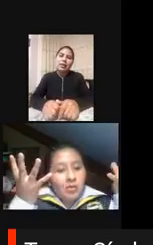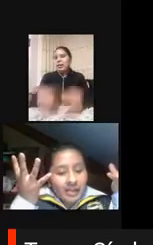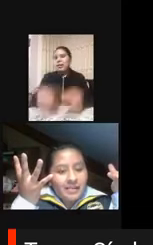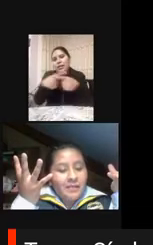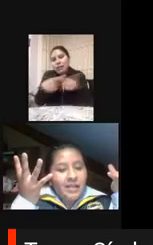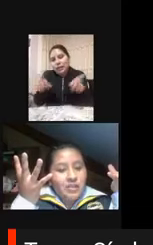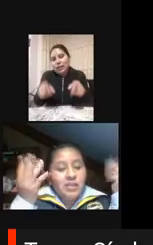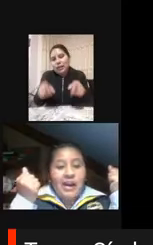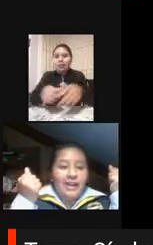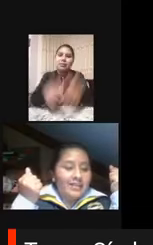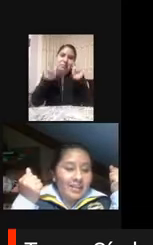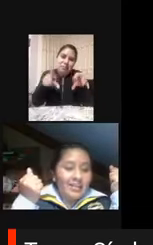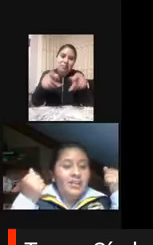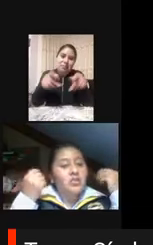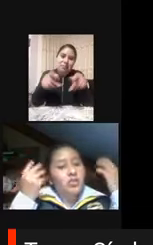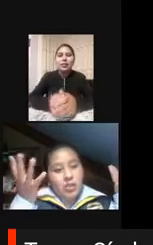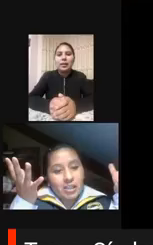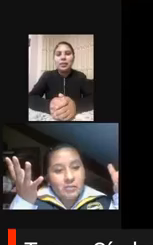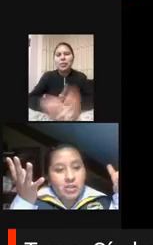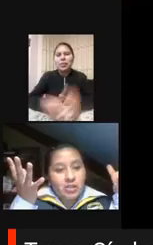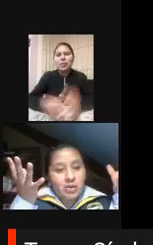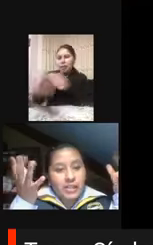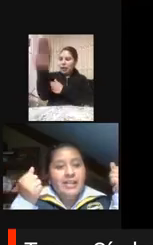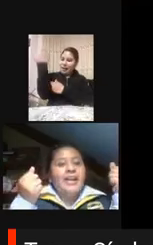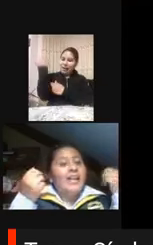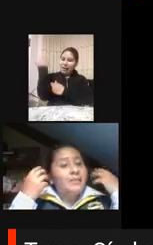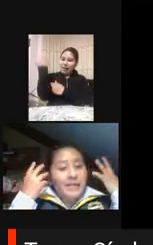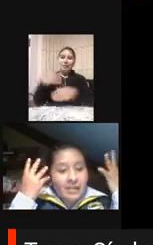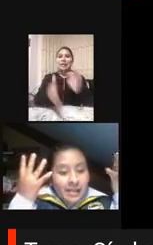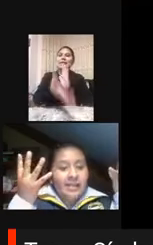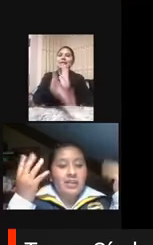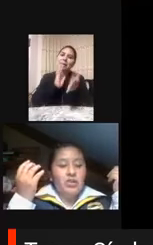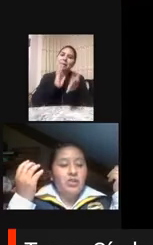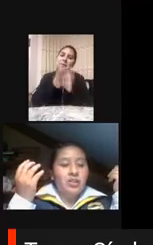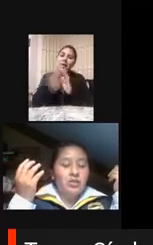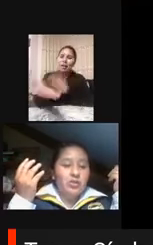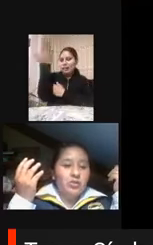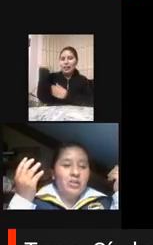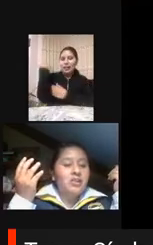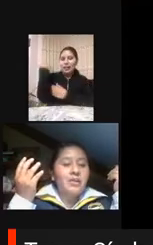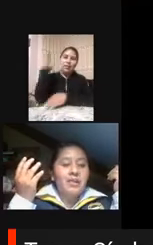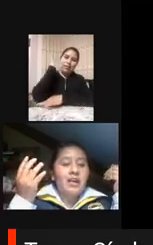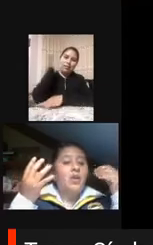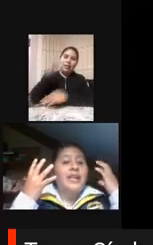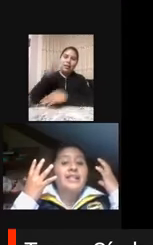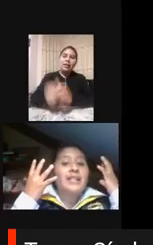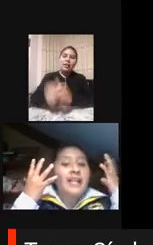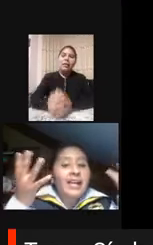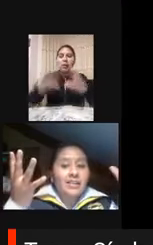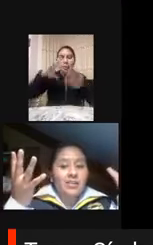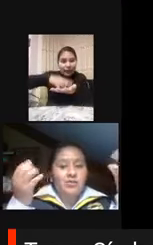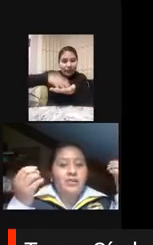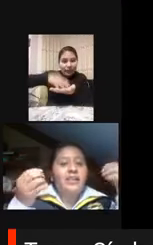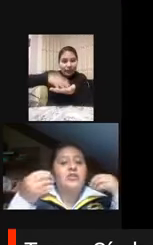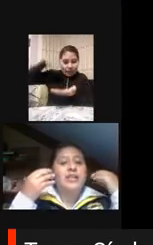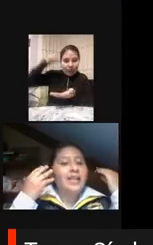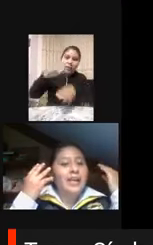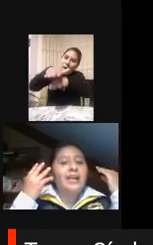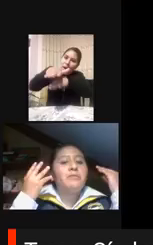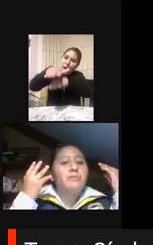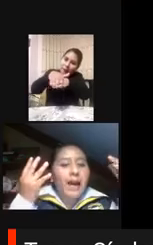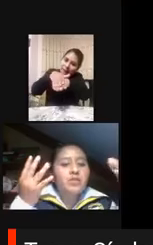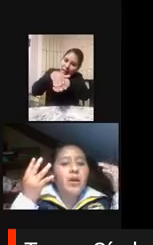como se había dicho ya antes con los otros expositores, el aprendizaje de nuestros niños con síndrome de Down es lento, ¿no?